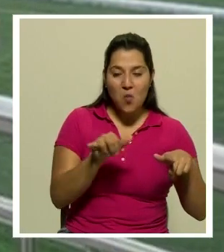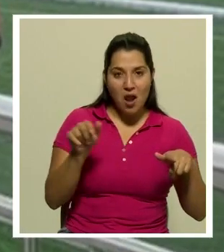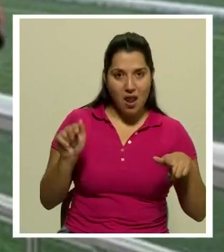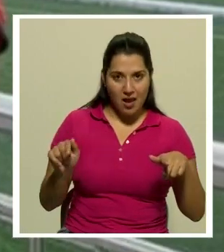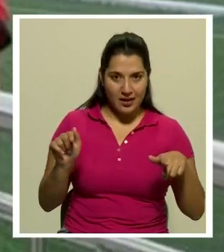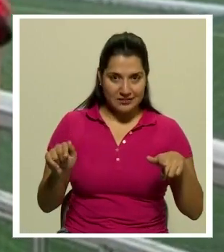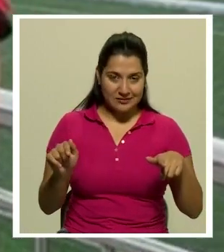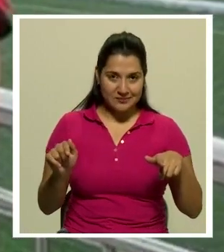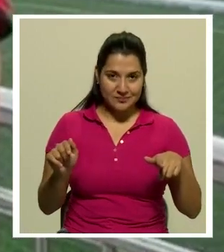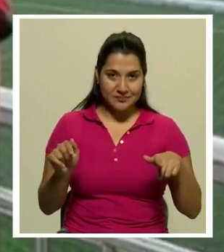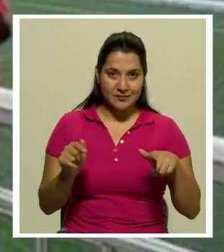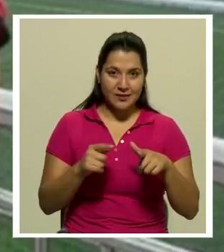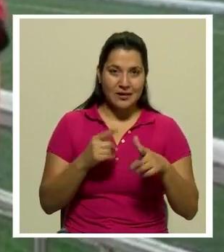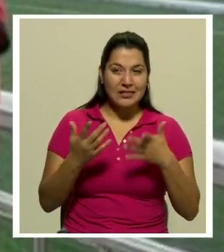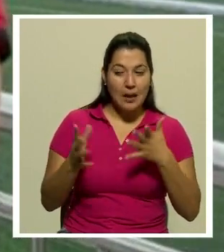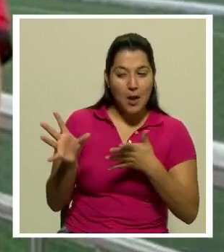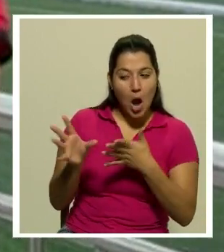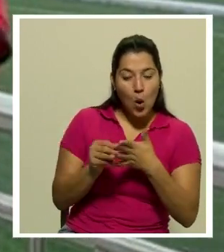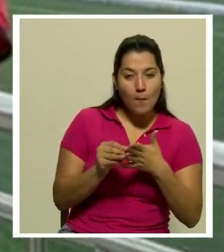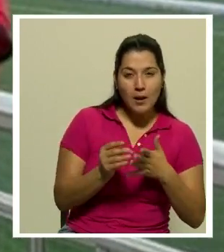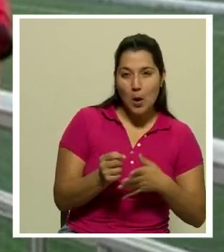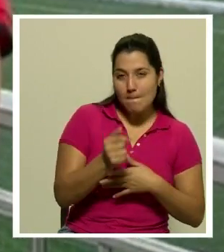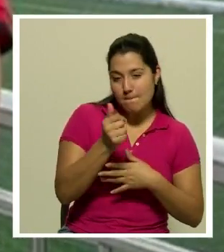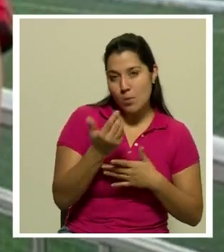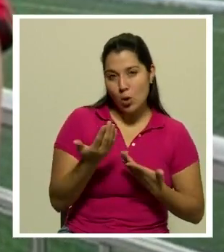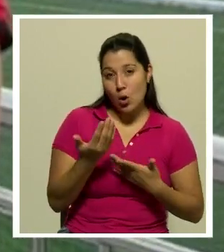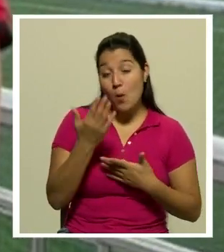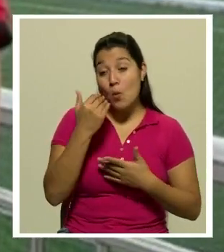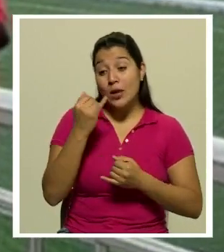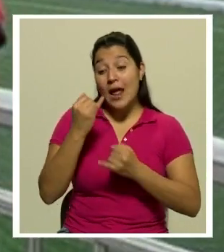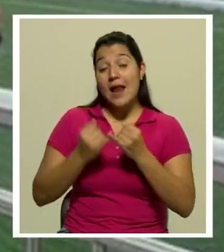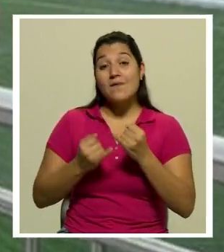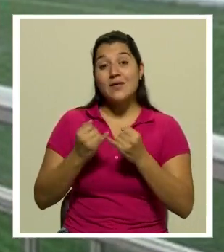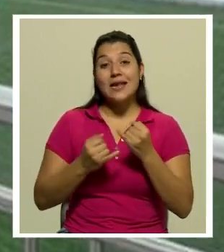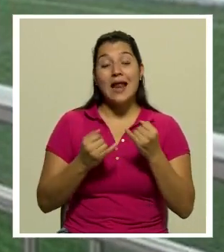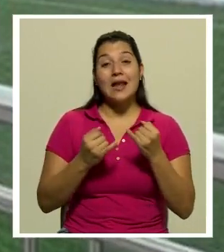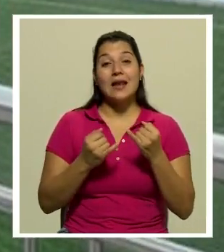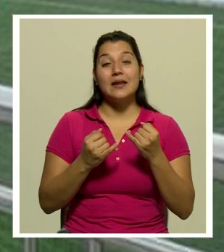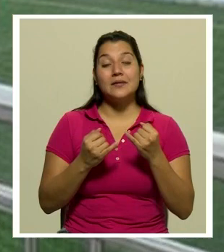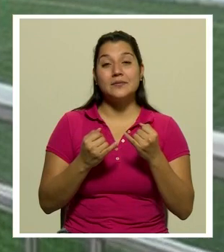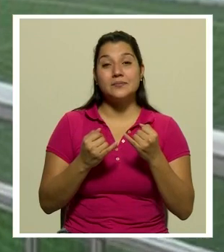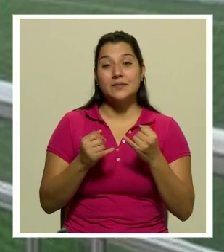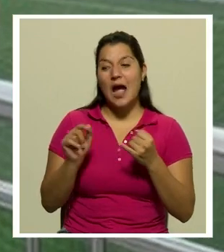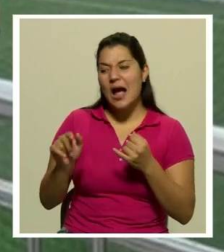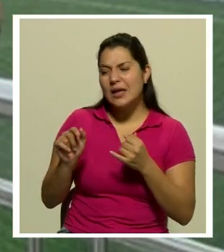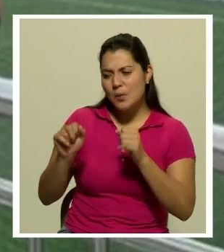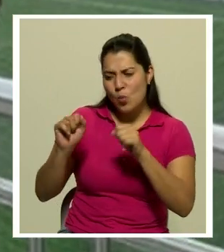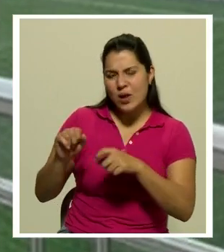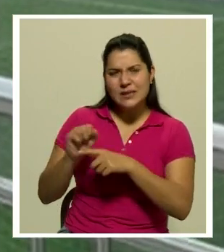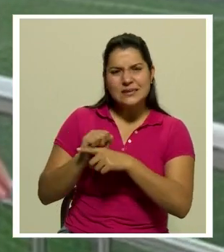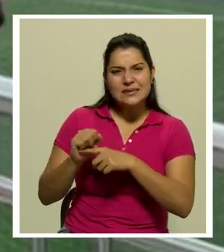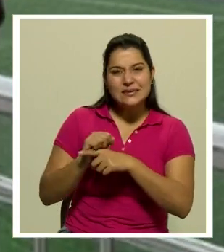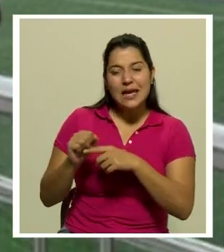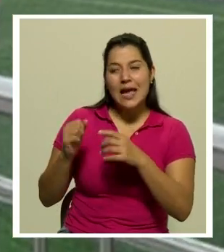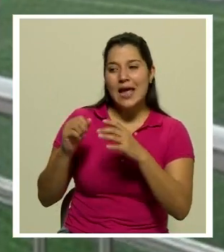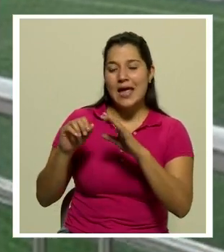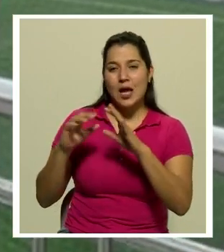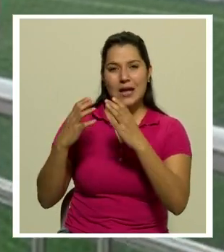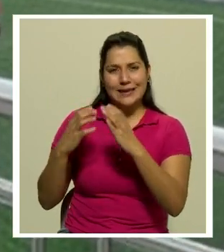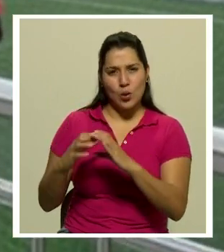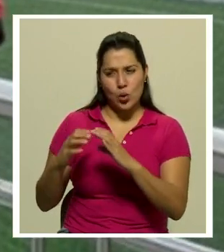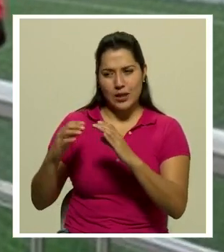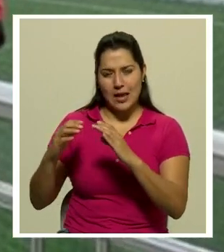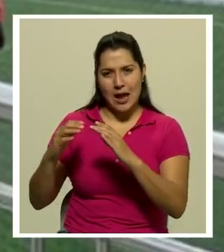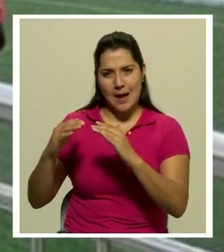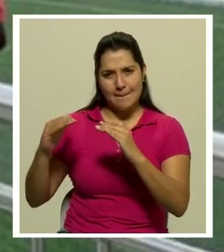que se va tratando de copiar un poquito el modelo, porque al final en Liga Menor, en el desarrollo y sobre todo en fútbol, en tipos de fútbol o en